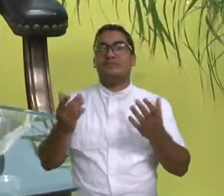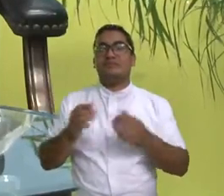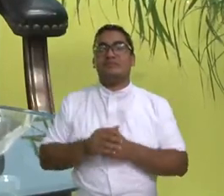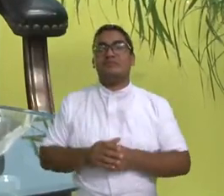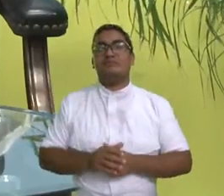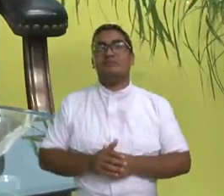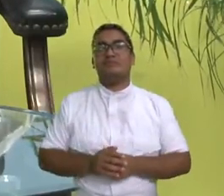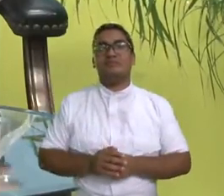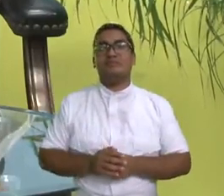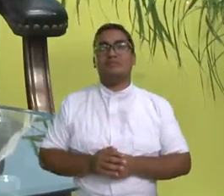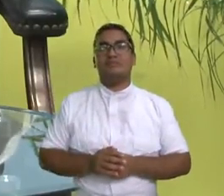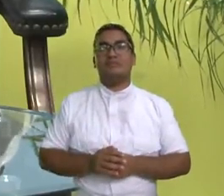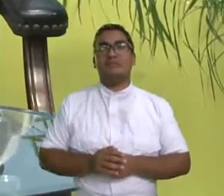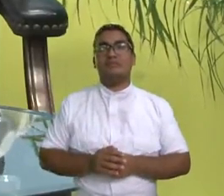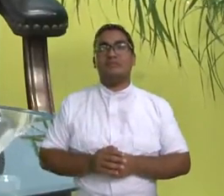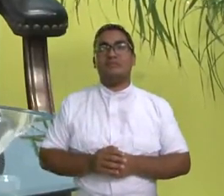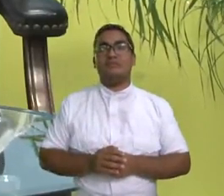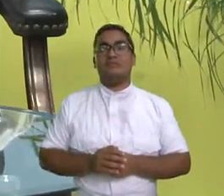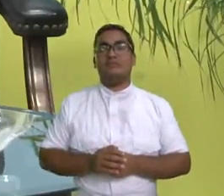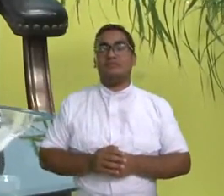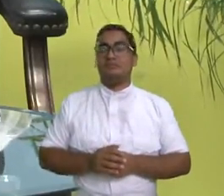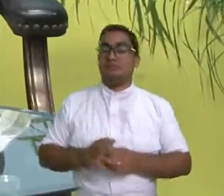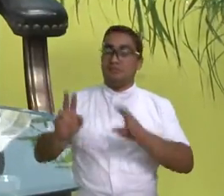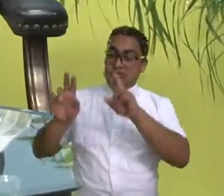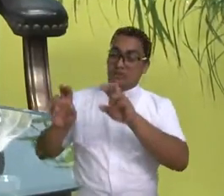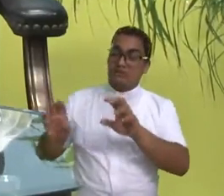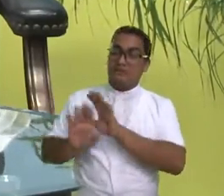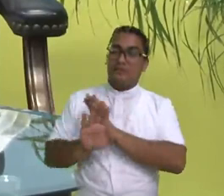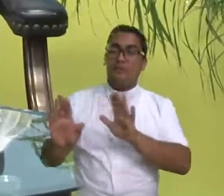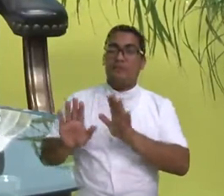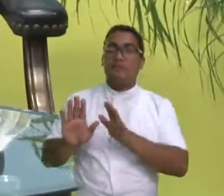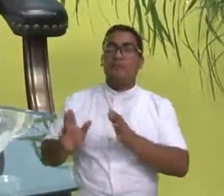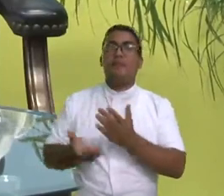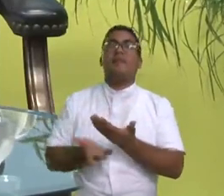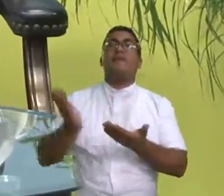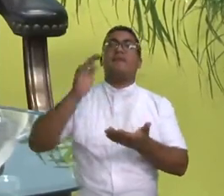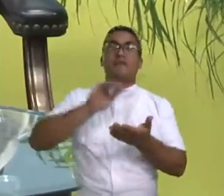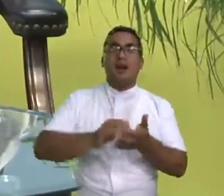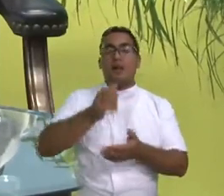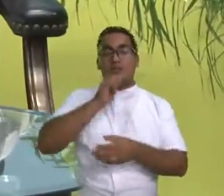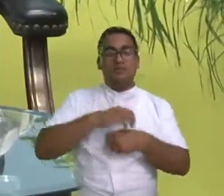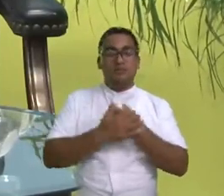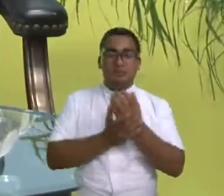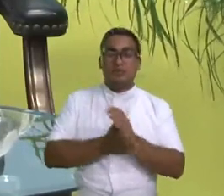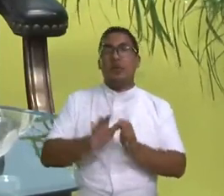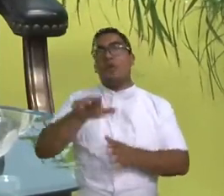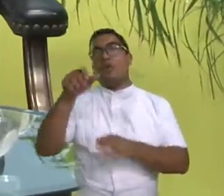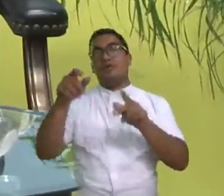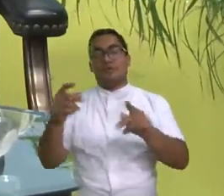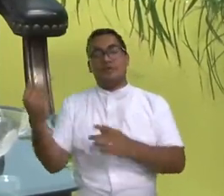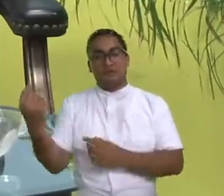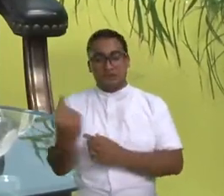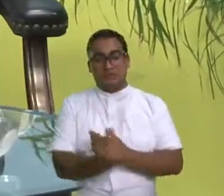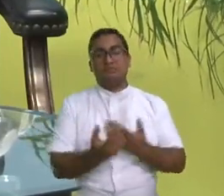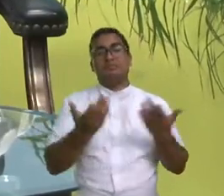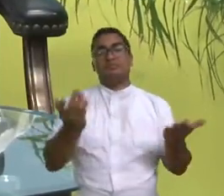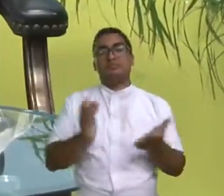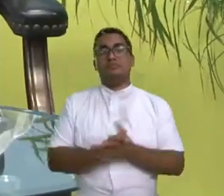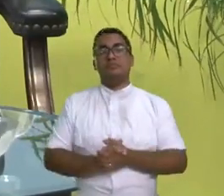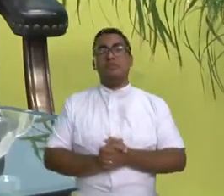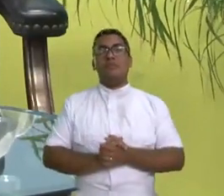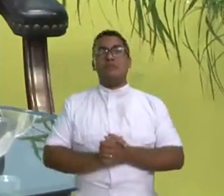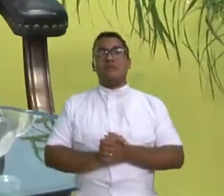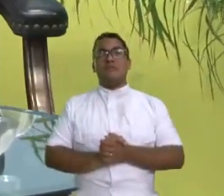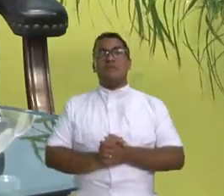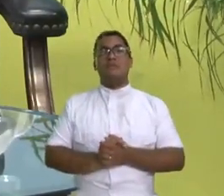examinarlo. Luego que examine a ese paciente, yo tengo que volverme a lavar las manos porque me va a tocar ver a otro paciente, ¿verdad?